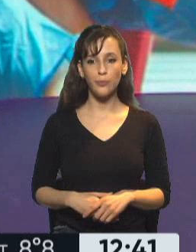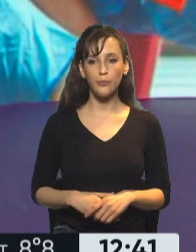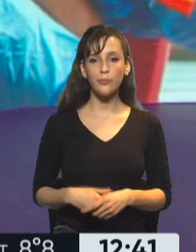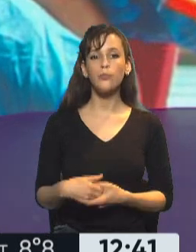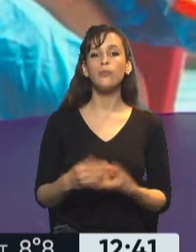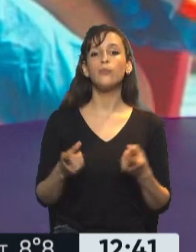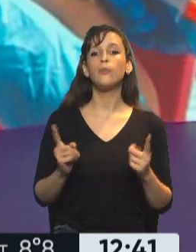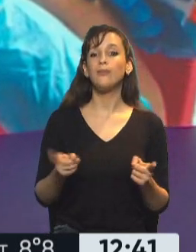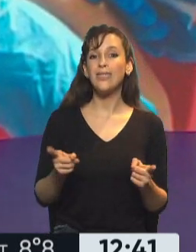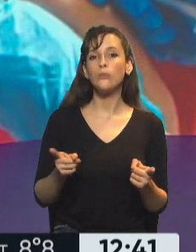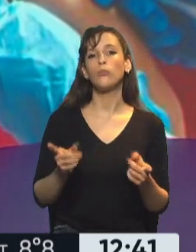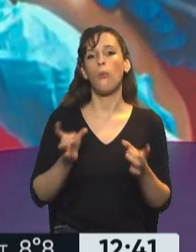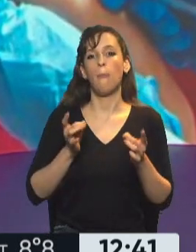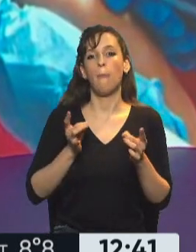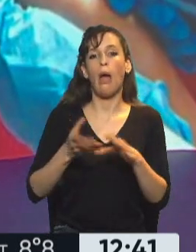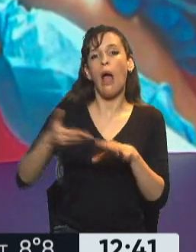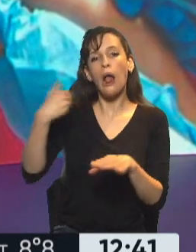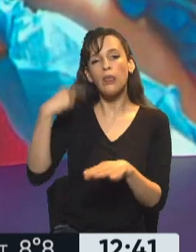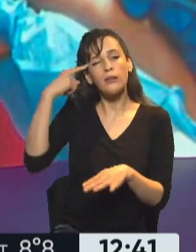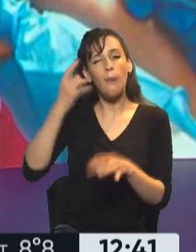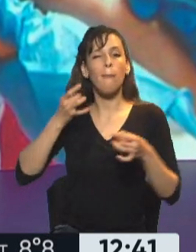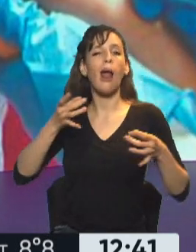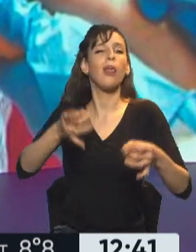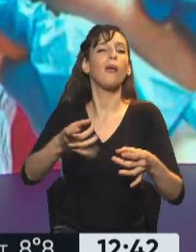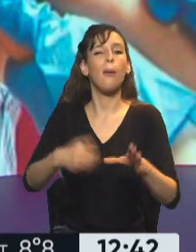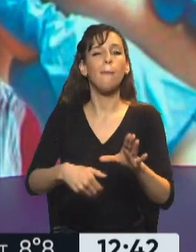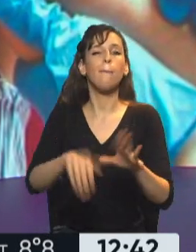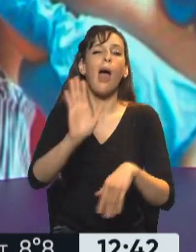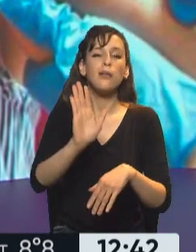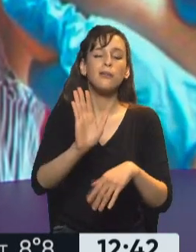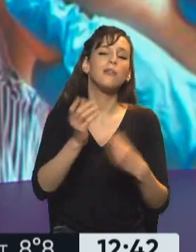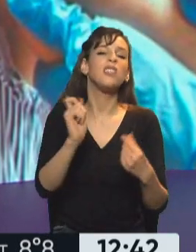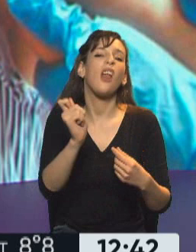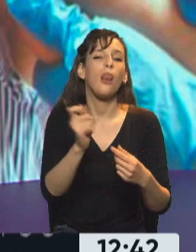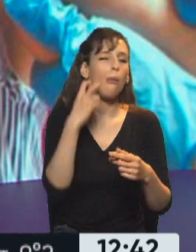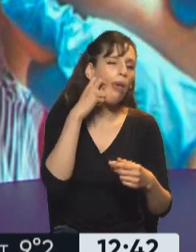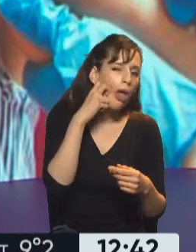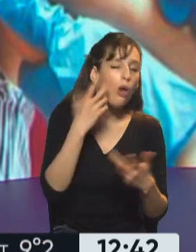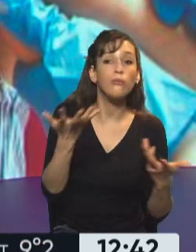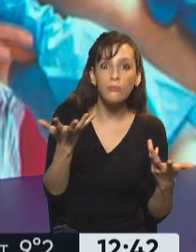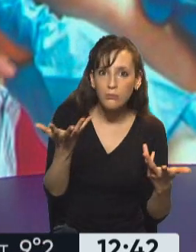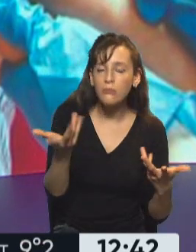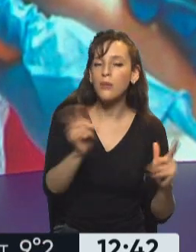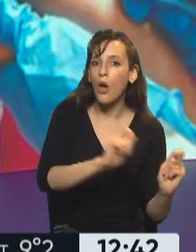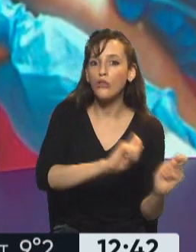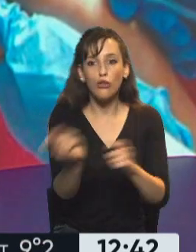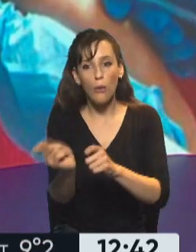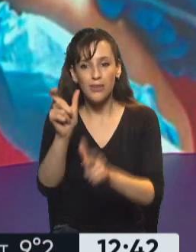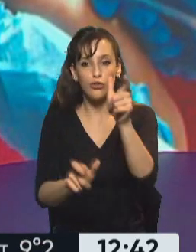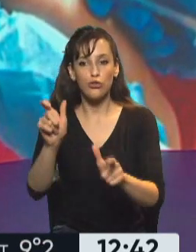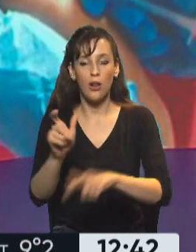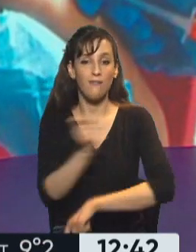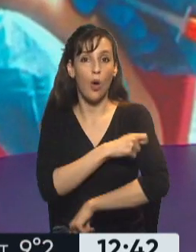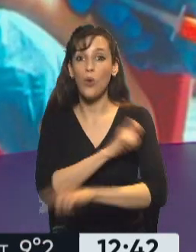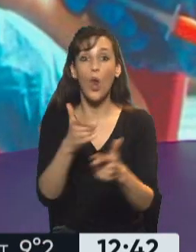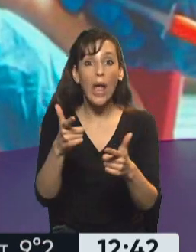premisa de que la pandemia ahora se va a trasladar con la gente vacunada a los que no tienen vacuna. Y en Argentina y en gran parte del mundo los que no tienen vacunas